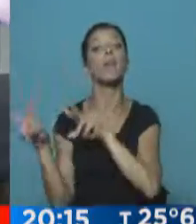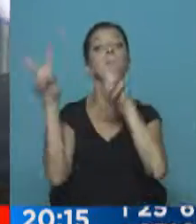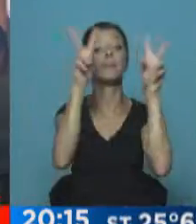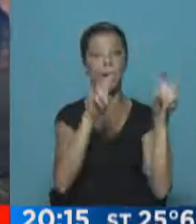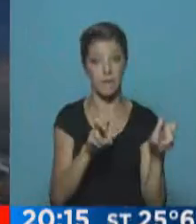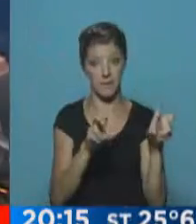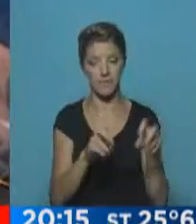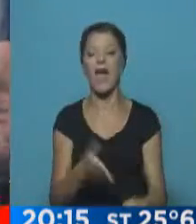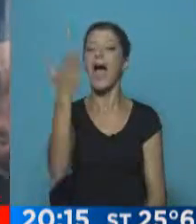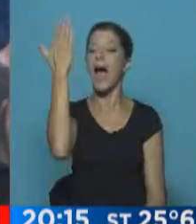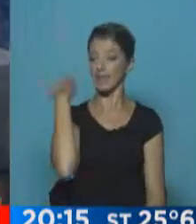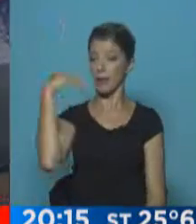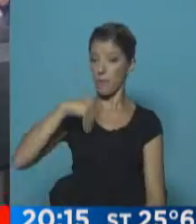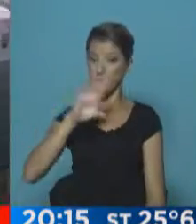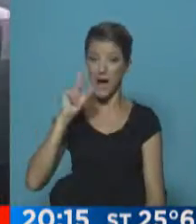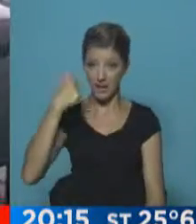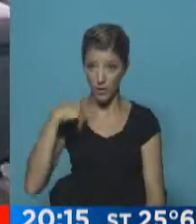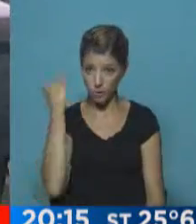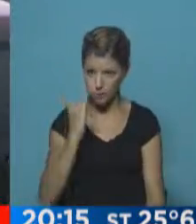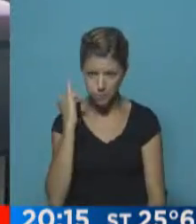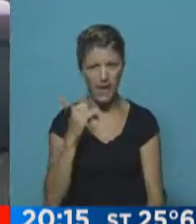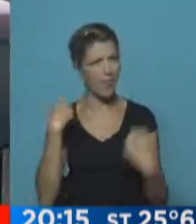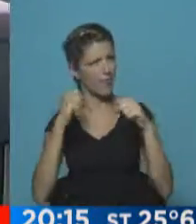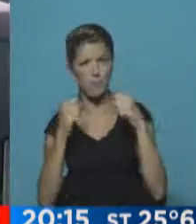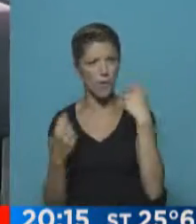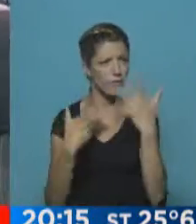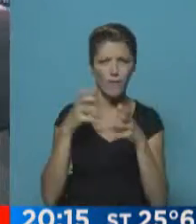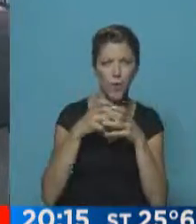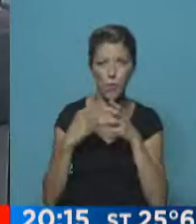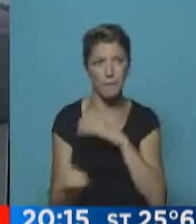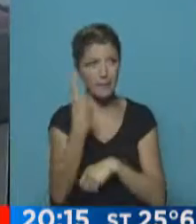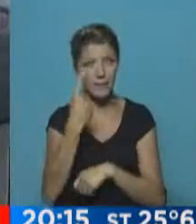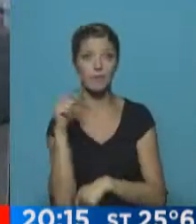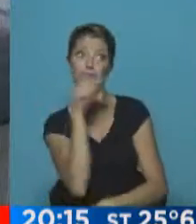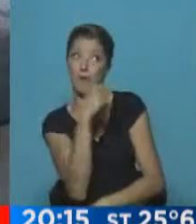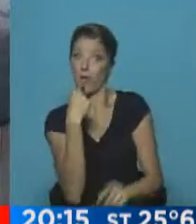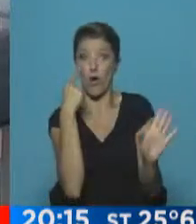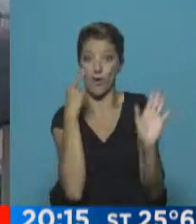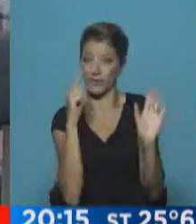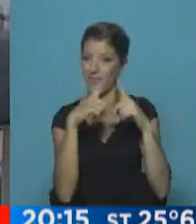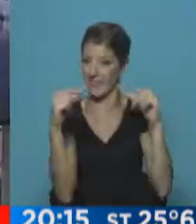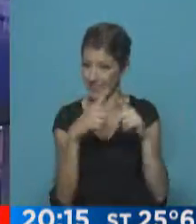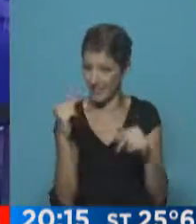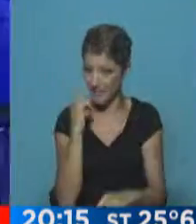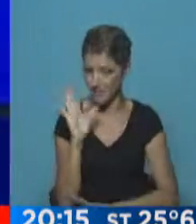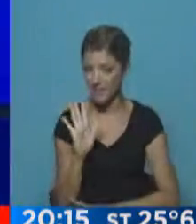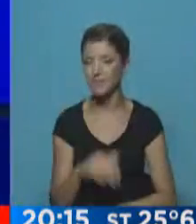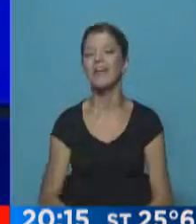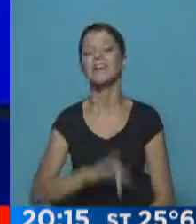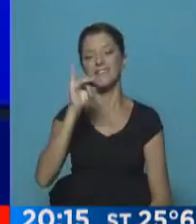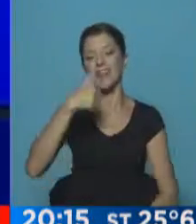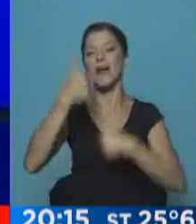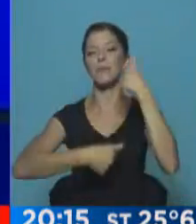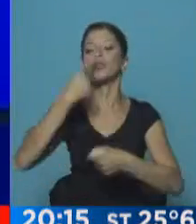Y lo anticipado por Mariano Introcaso, Deportes, Fútbol, Primera Zona. Ya tenemos la fecha. La tiene Mariano. A ver. Sí, porque el torneo de Primera División va a